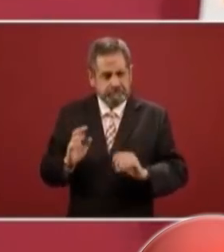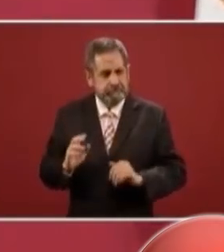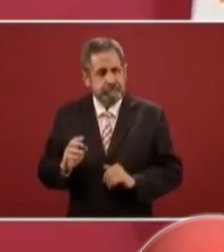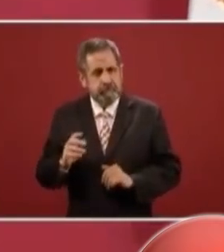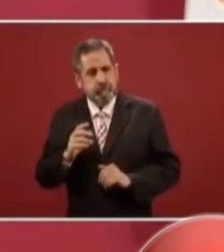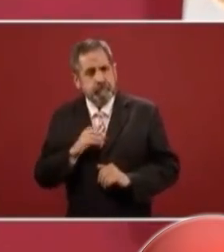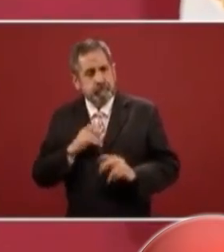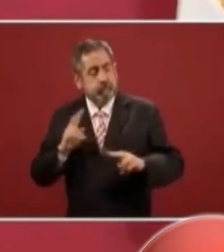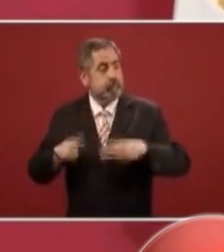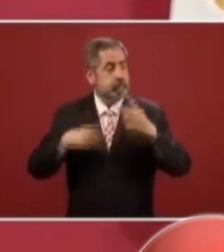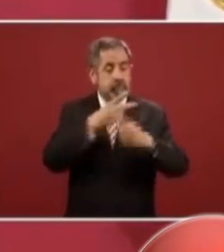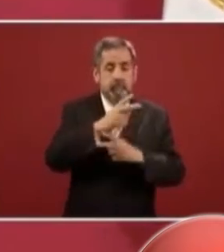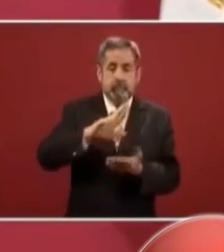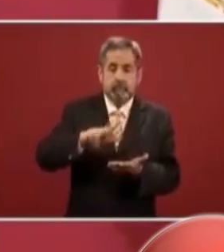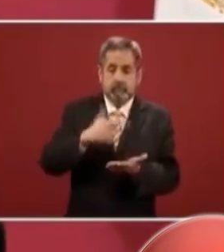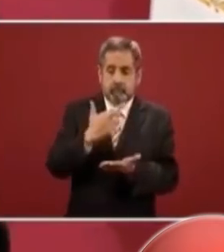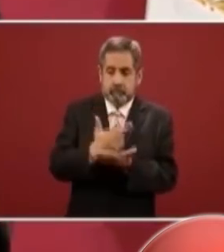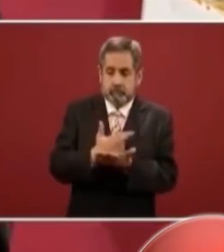estuve en Reynosa,